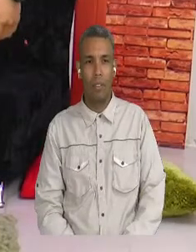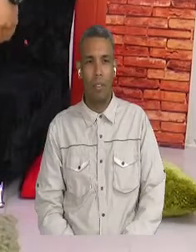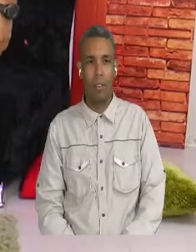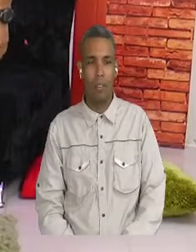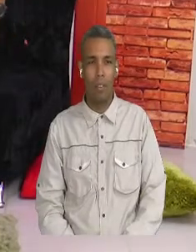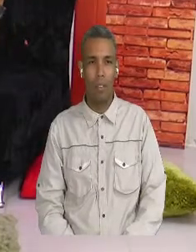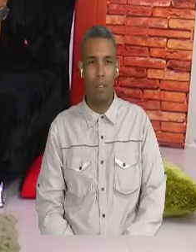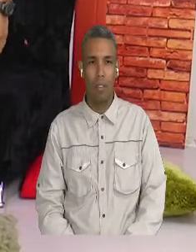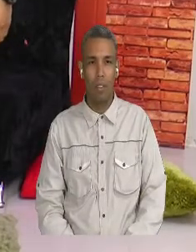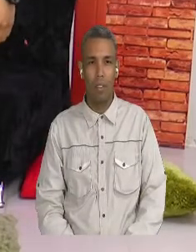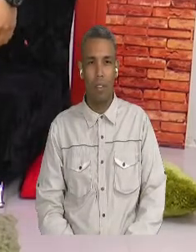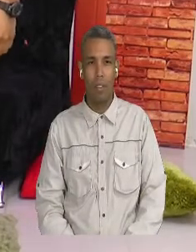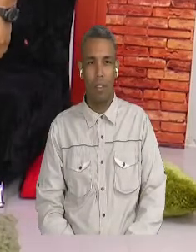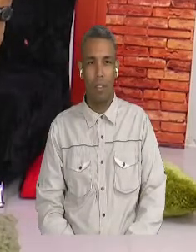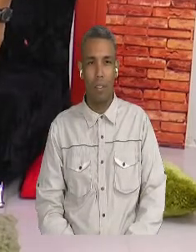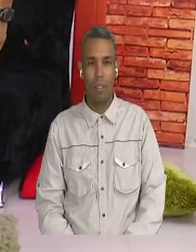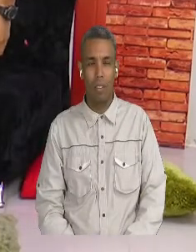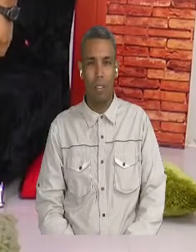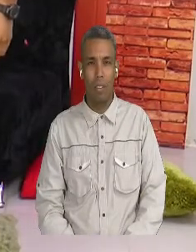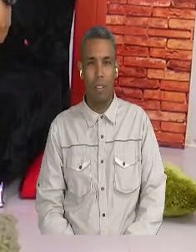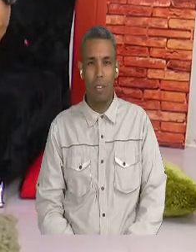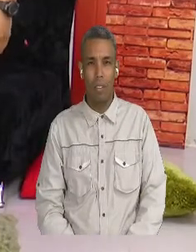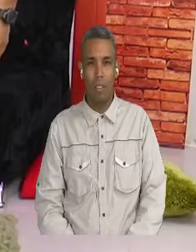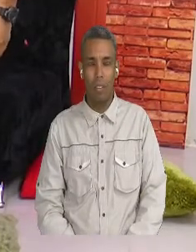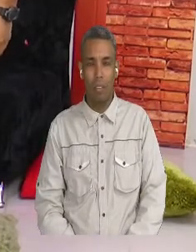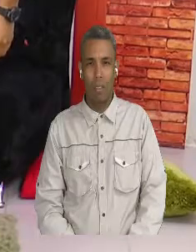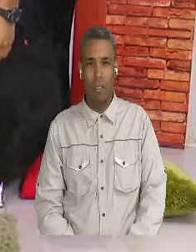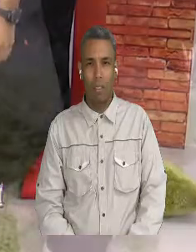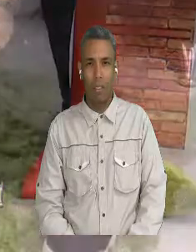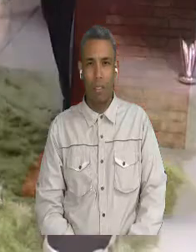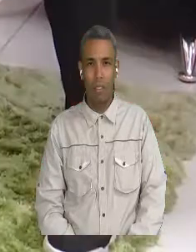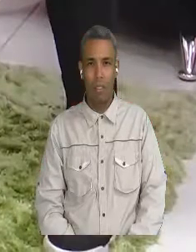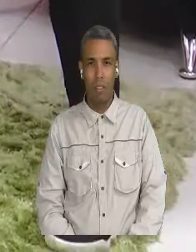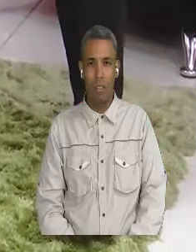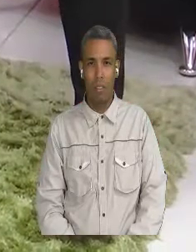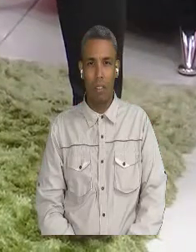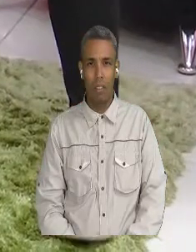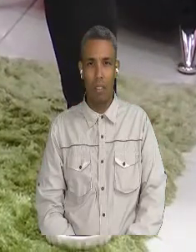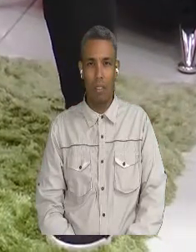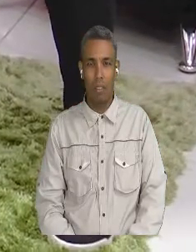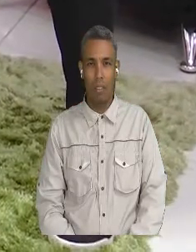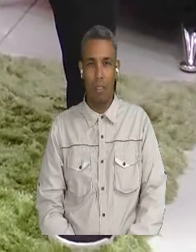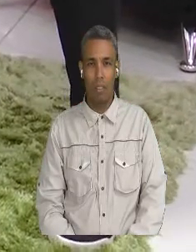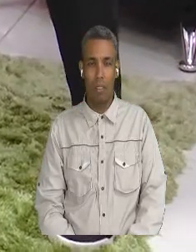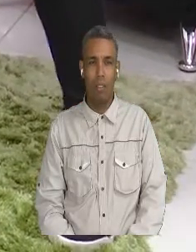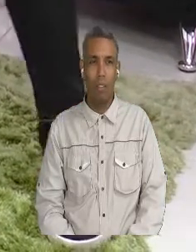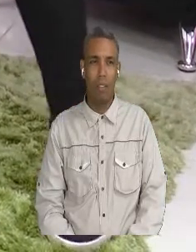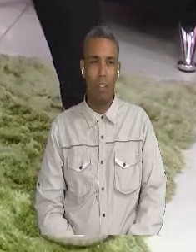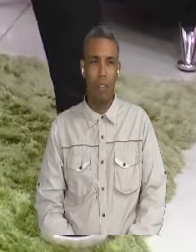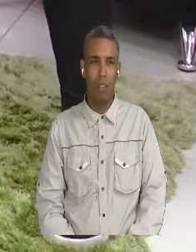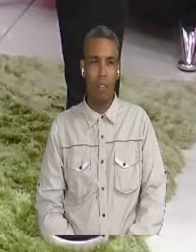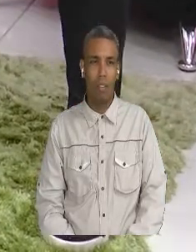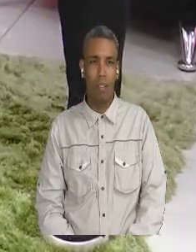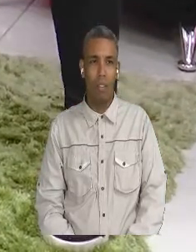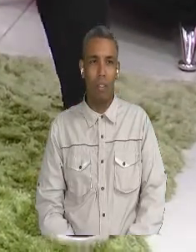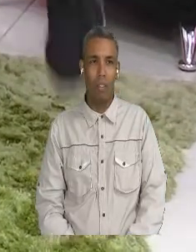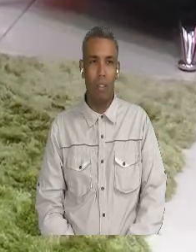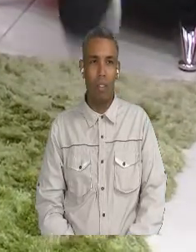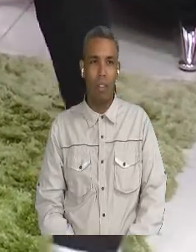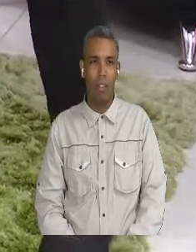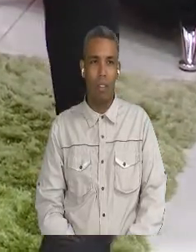¿Listo? Entonces empezamos acá a subir y a bajar los tobillos. Eso. De aquí lo vamos a trabajar. ¿Listo? Ahí mismo